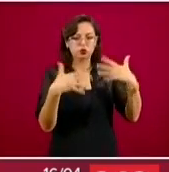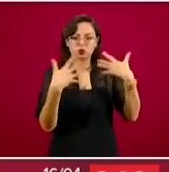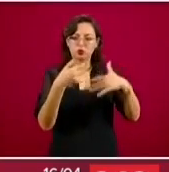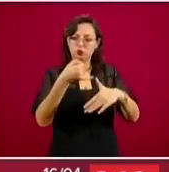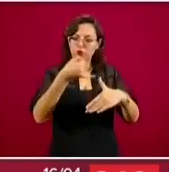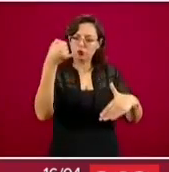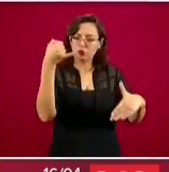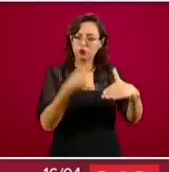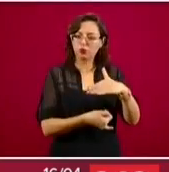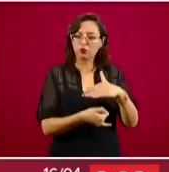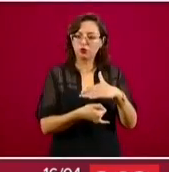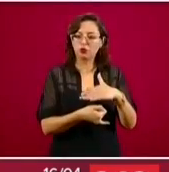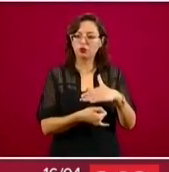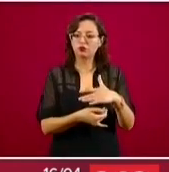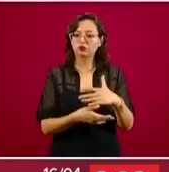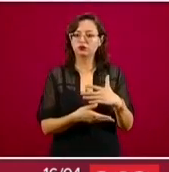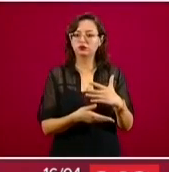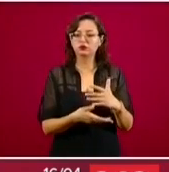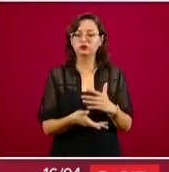no es de